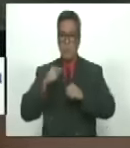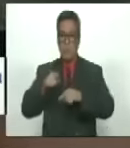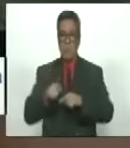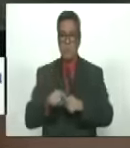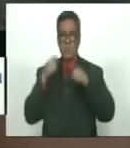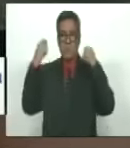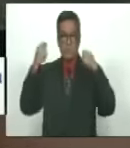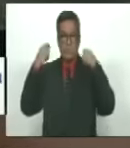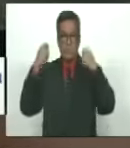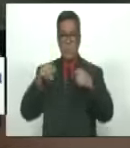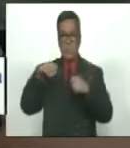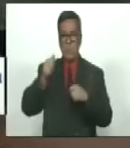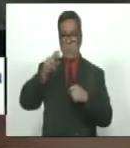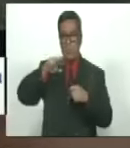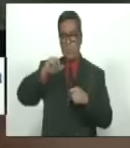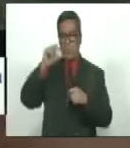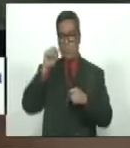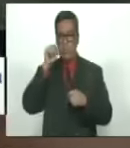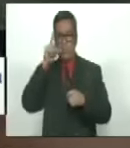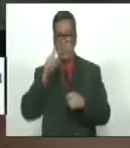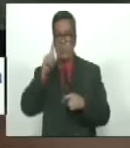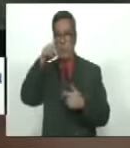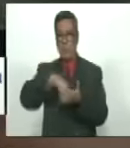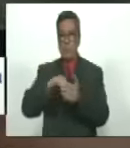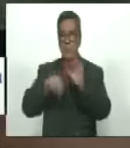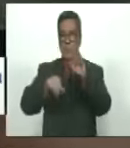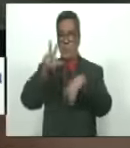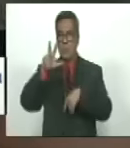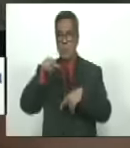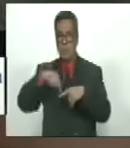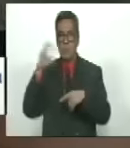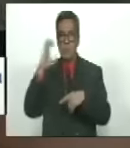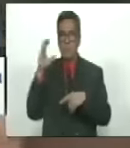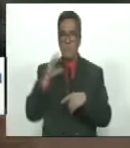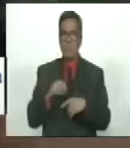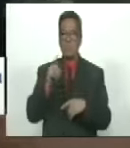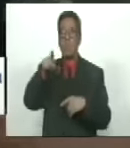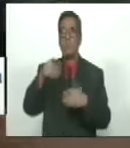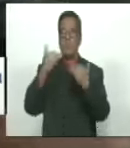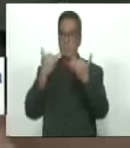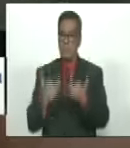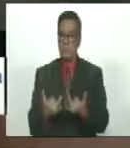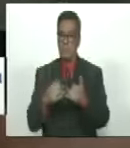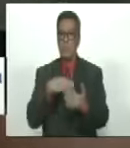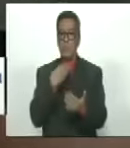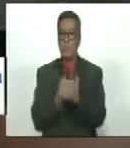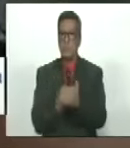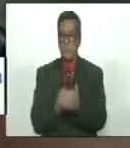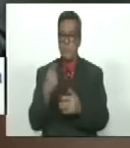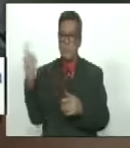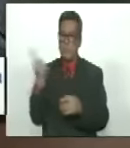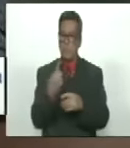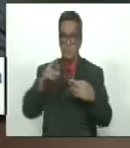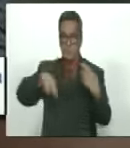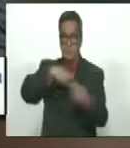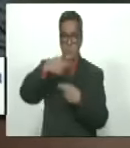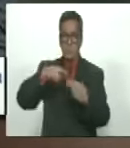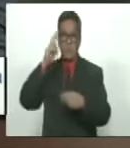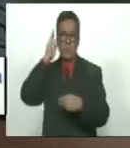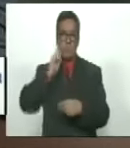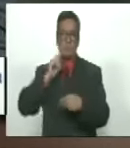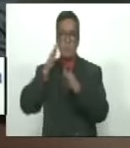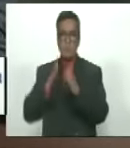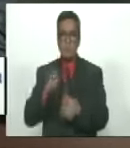aquella campaña admirable en 1813 en Caracas. Desde allá hasta la llegada de la Revolución